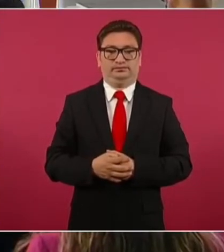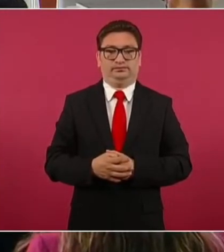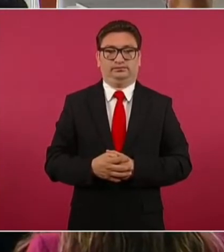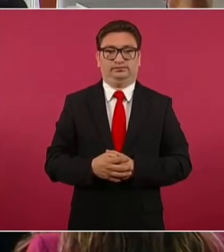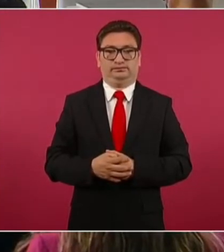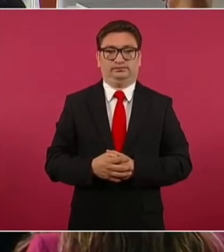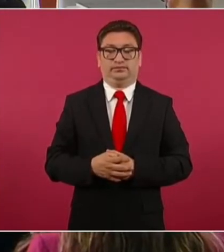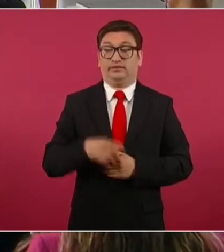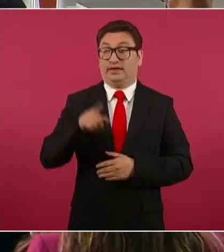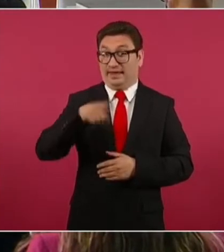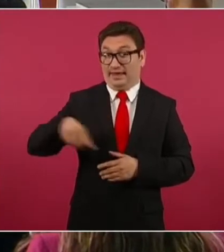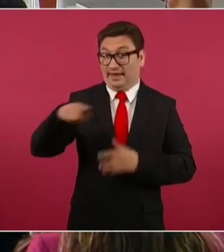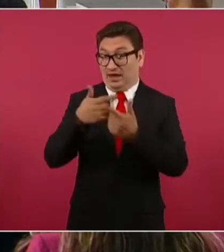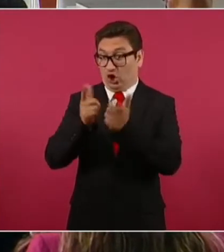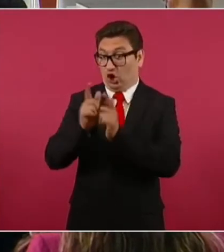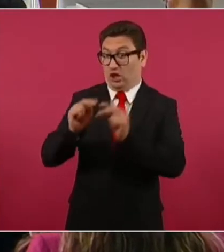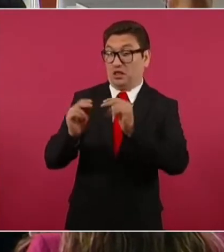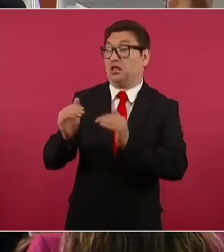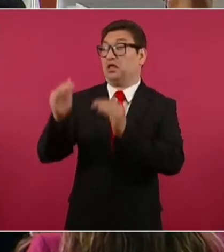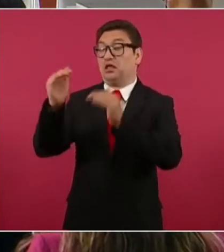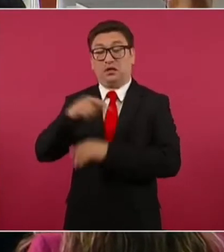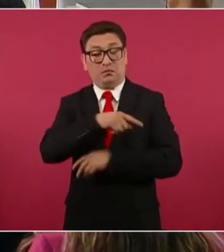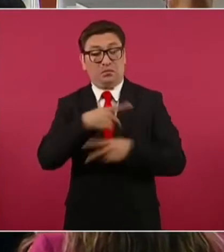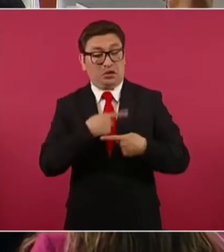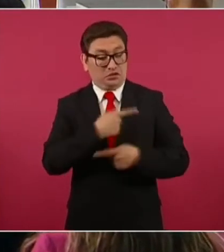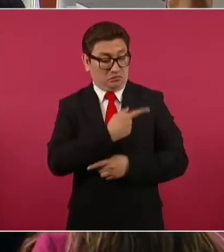que ignora o menosprecia a los pobres.